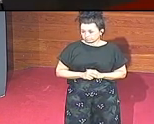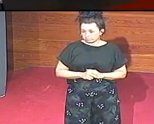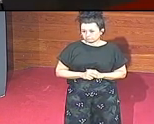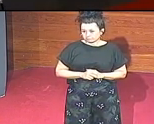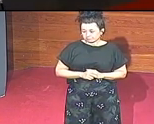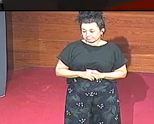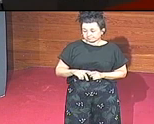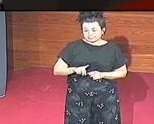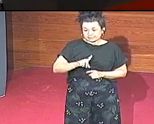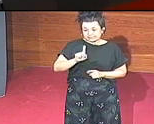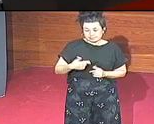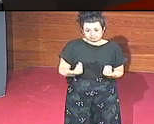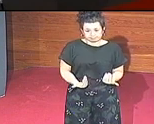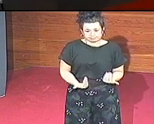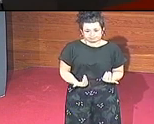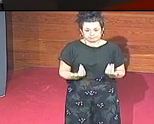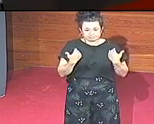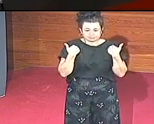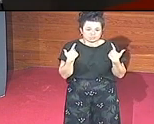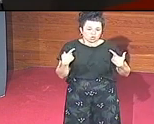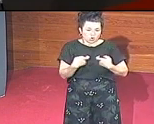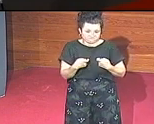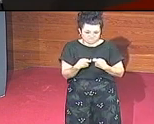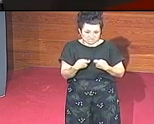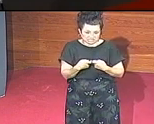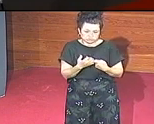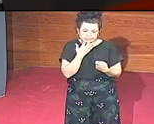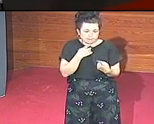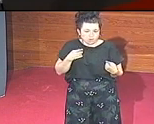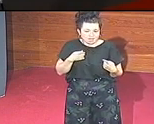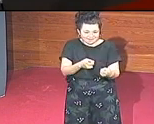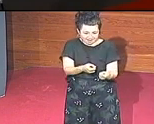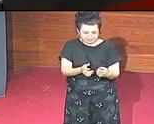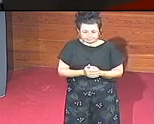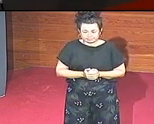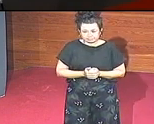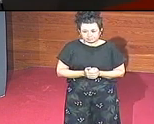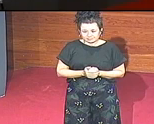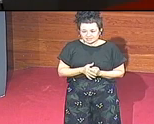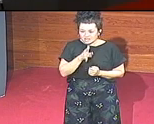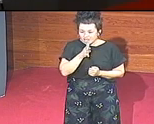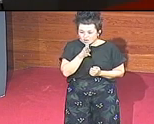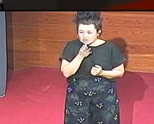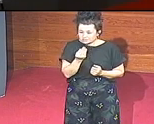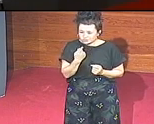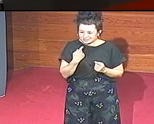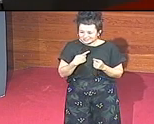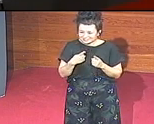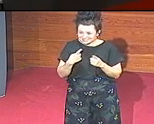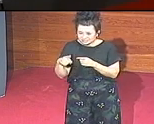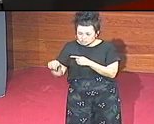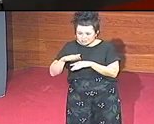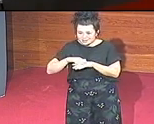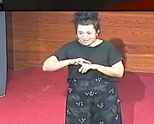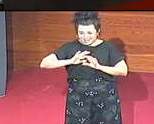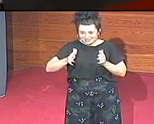también nos ocupamos de los conflictos del agregar ahora sobre todo hacemos muchas cosas para internet entonces todos esos